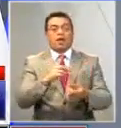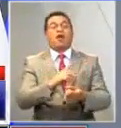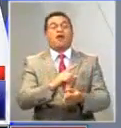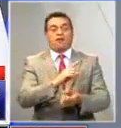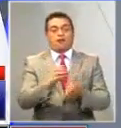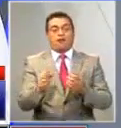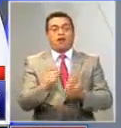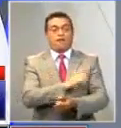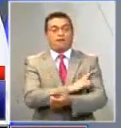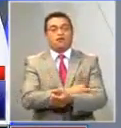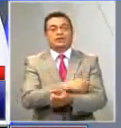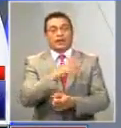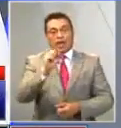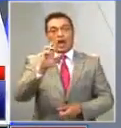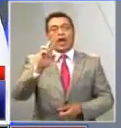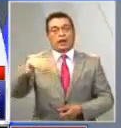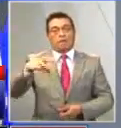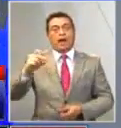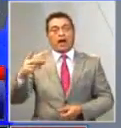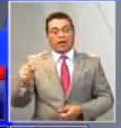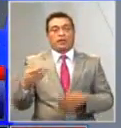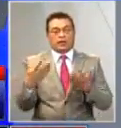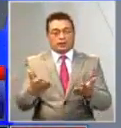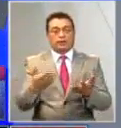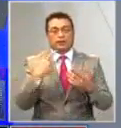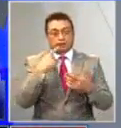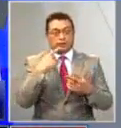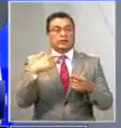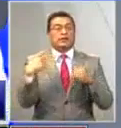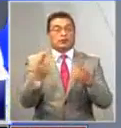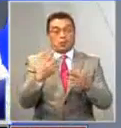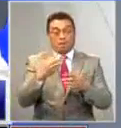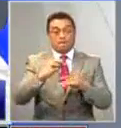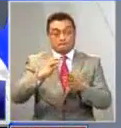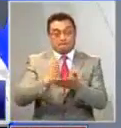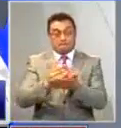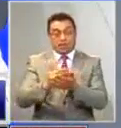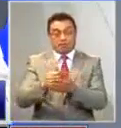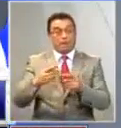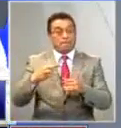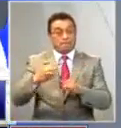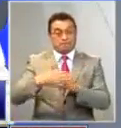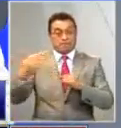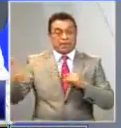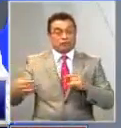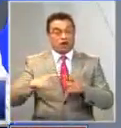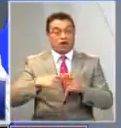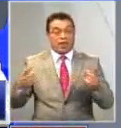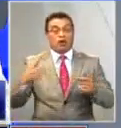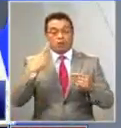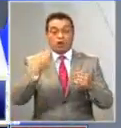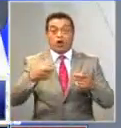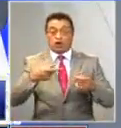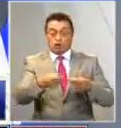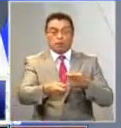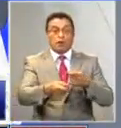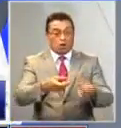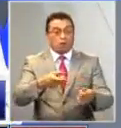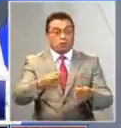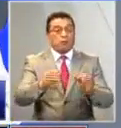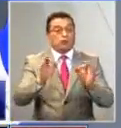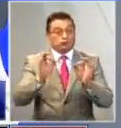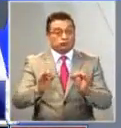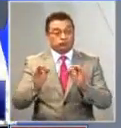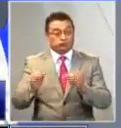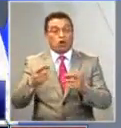un financiamiento adecuado? Un sistema que permita la planificación a largo plazo, que permita dar estabilidad también a las compras y del